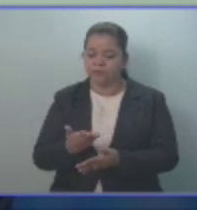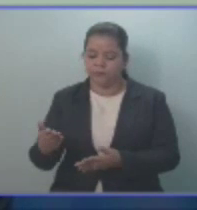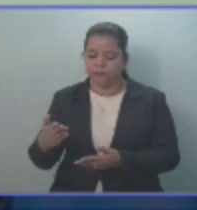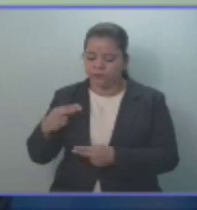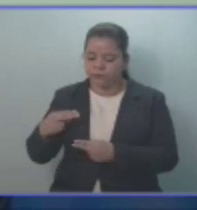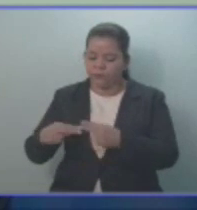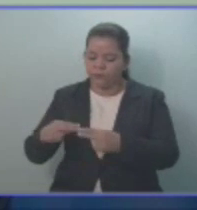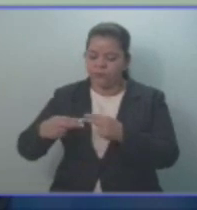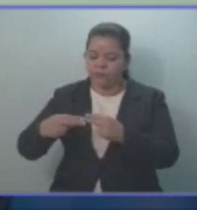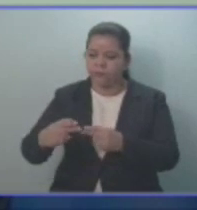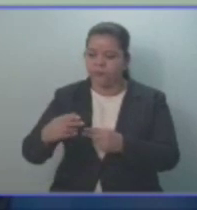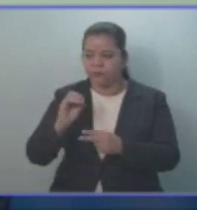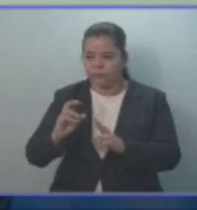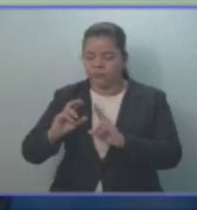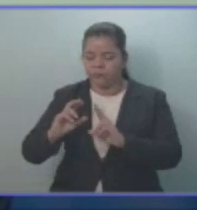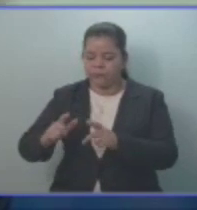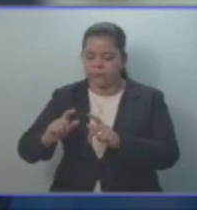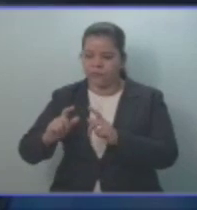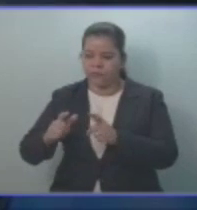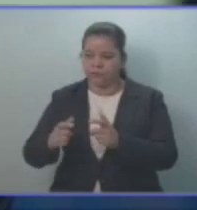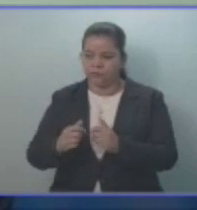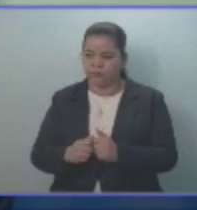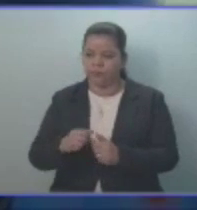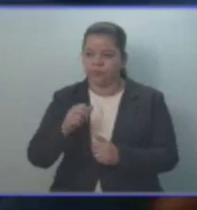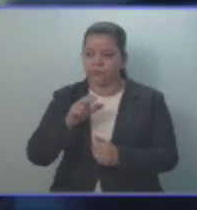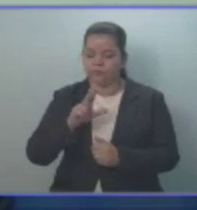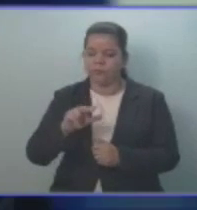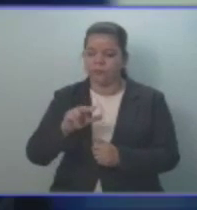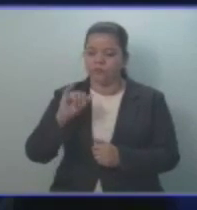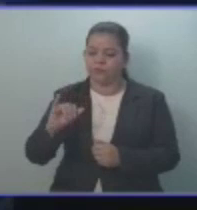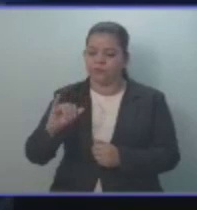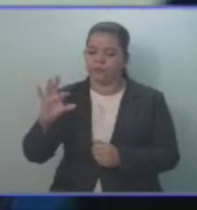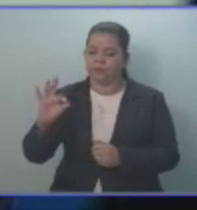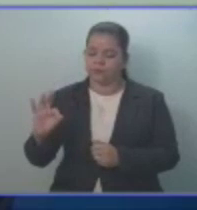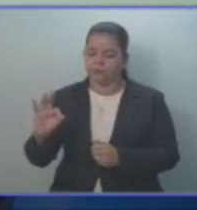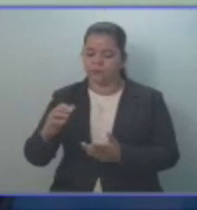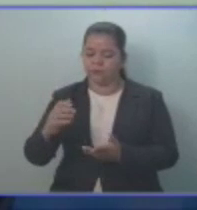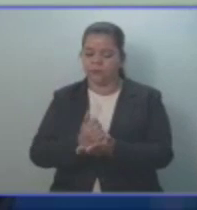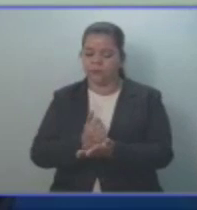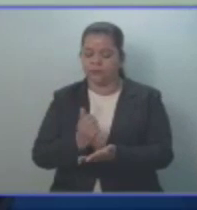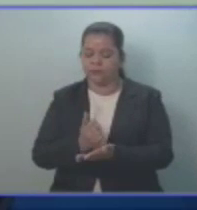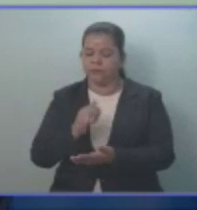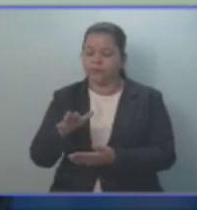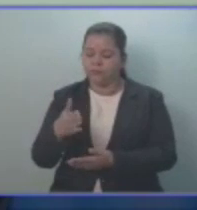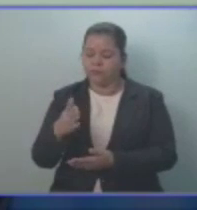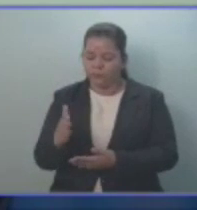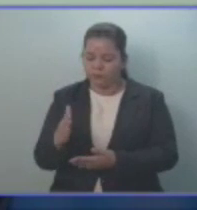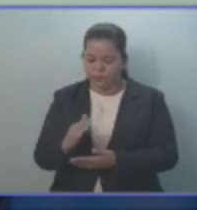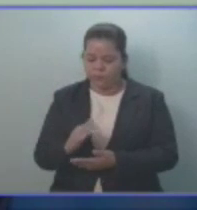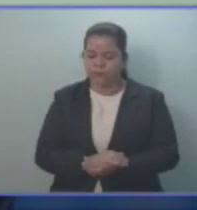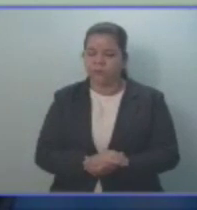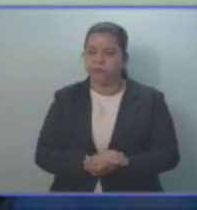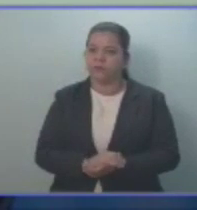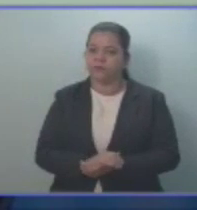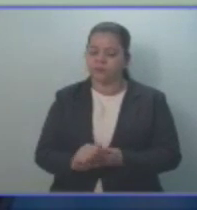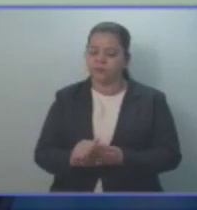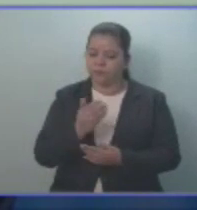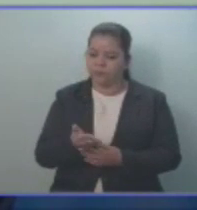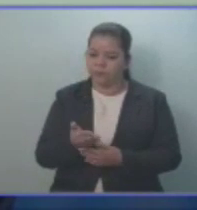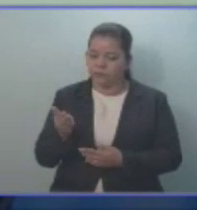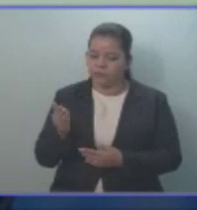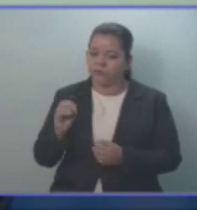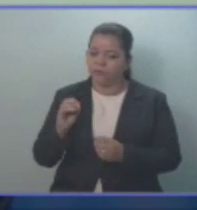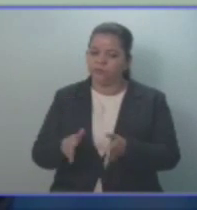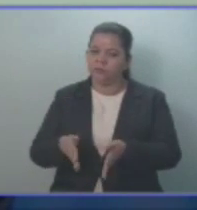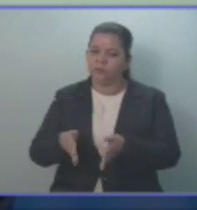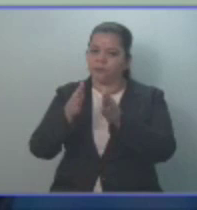Herencias o donaciones, 3IF. Impuestos por el uso o a la propiedad de bienes